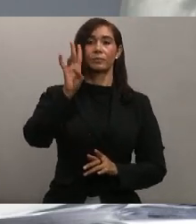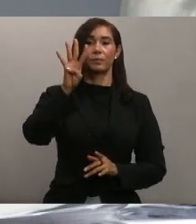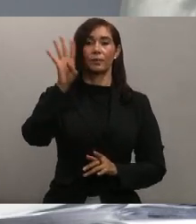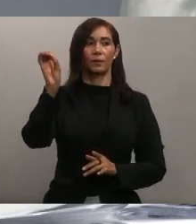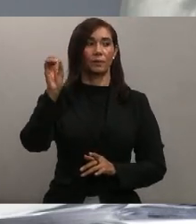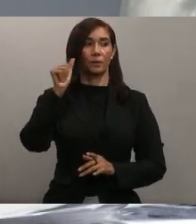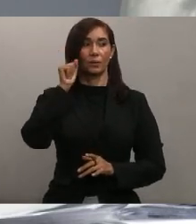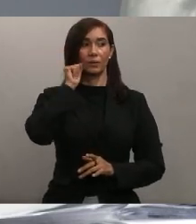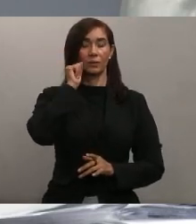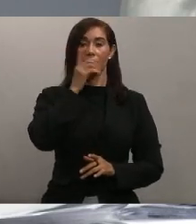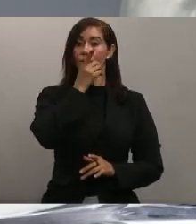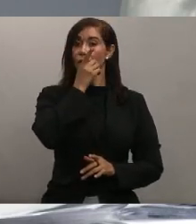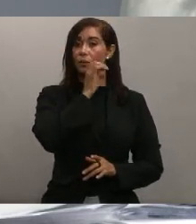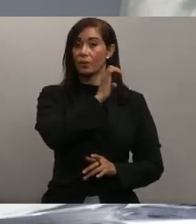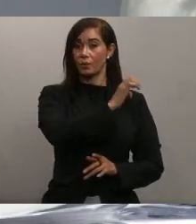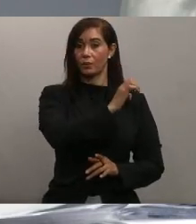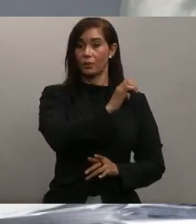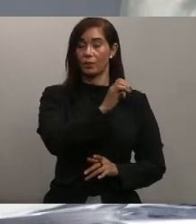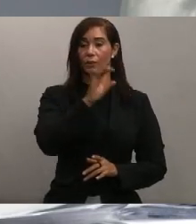8.74% Santo Domingo Este,